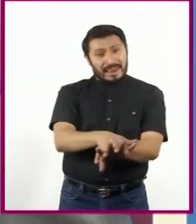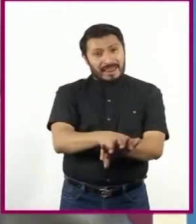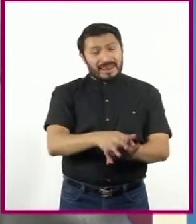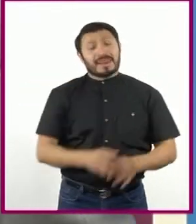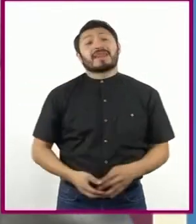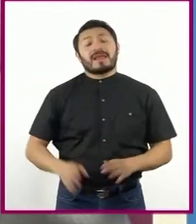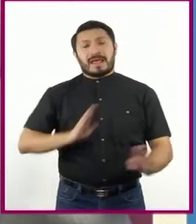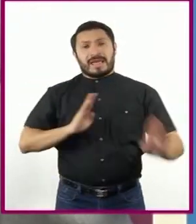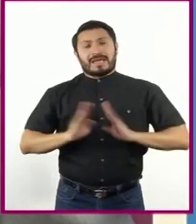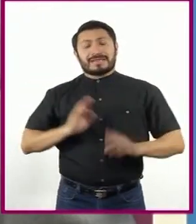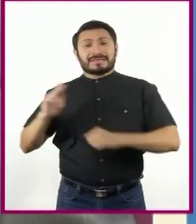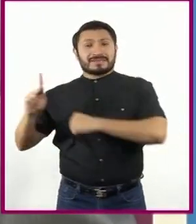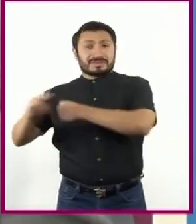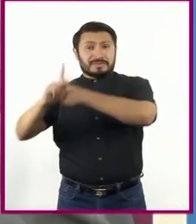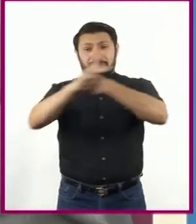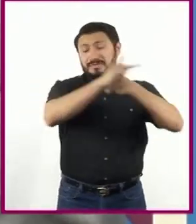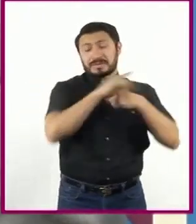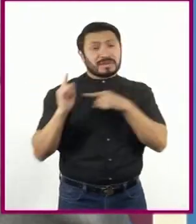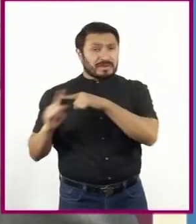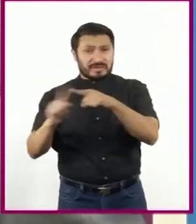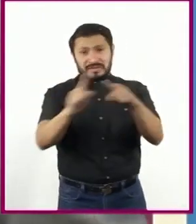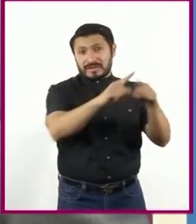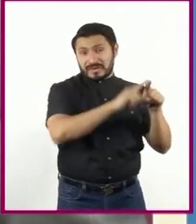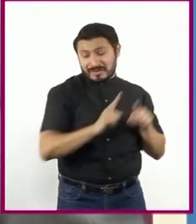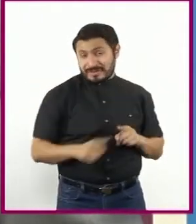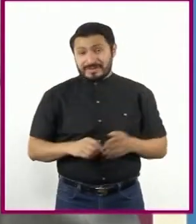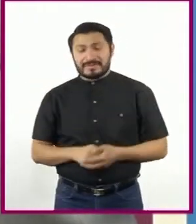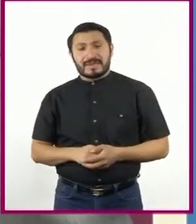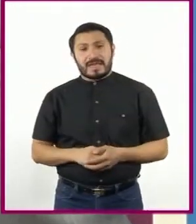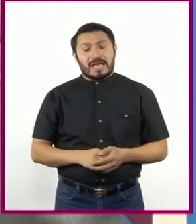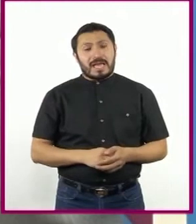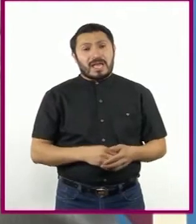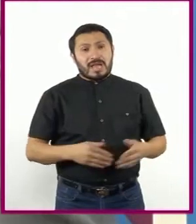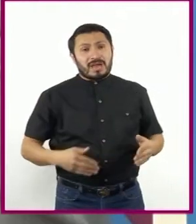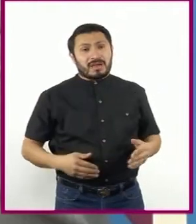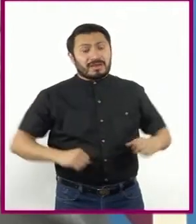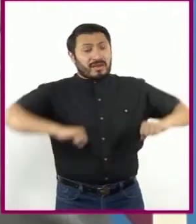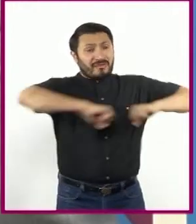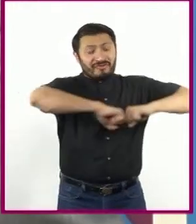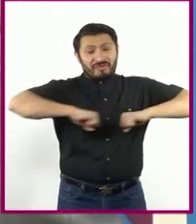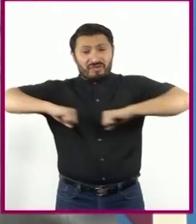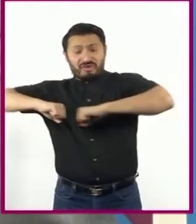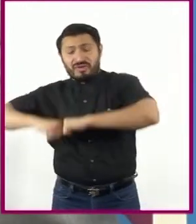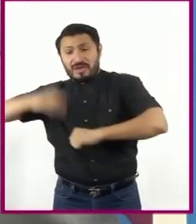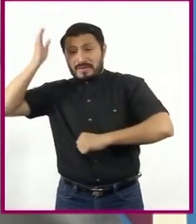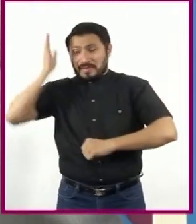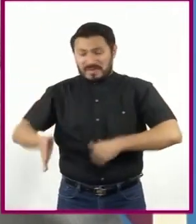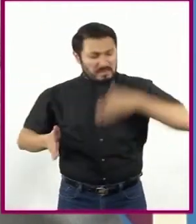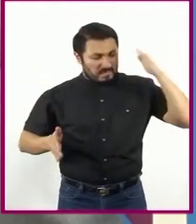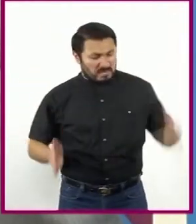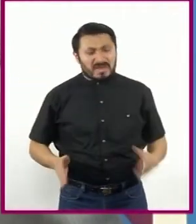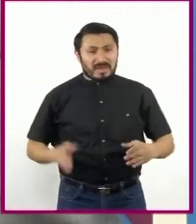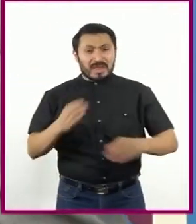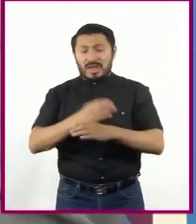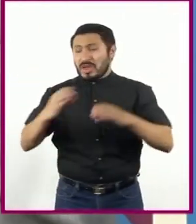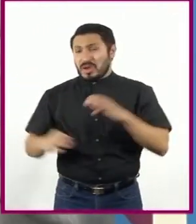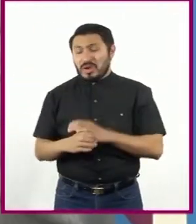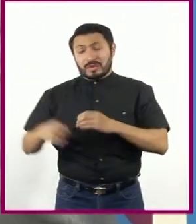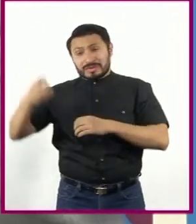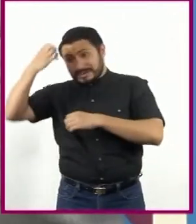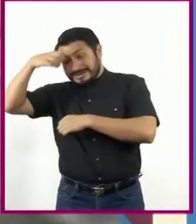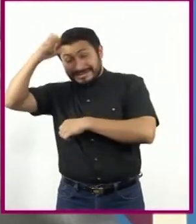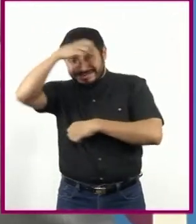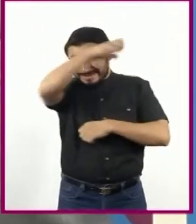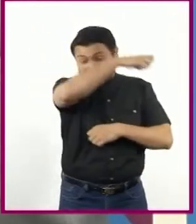de otras nacionalidades y el cierre de las fronteras francesas a productos extranjeros para proteger a